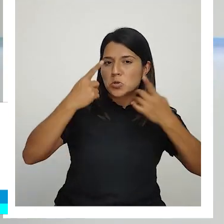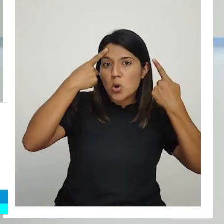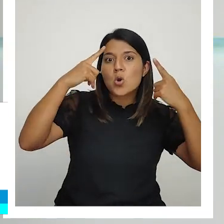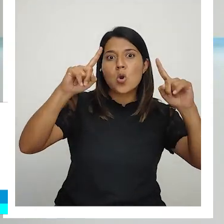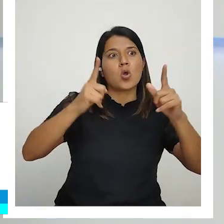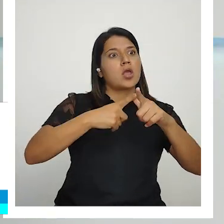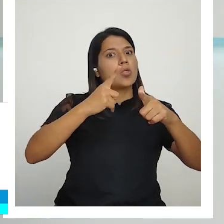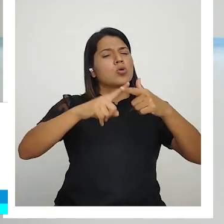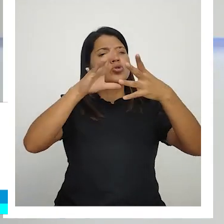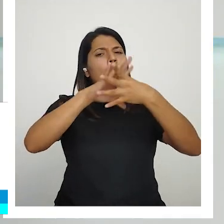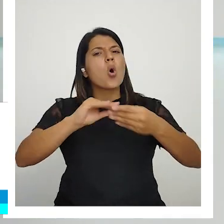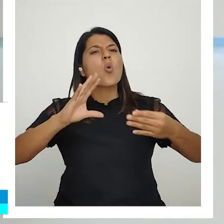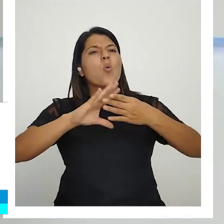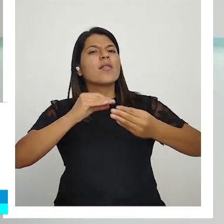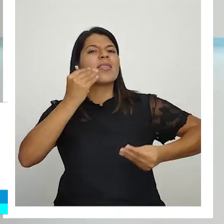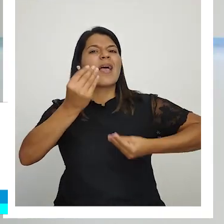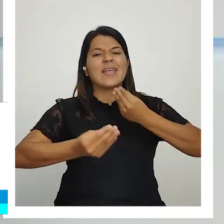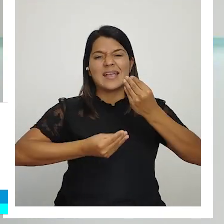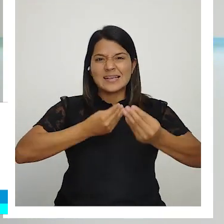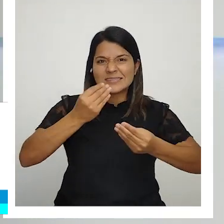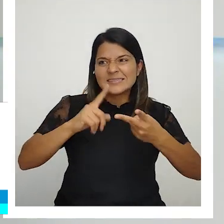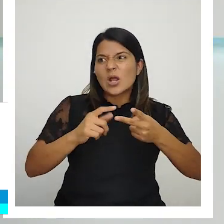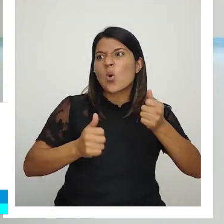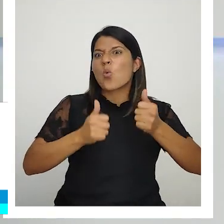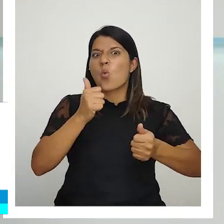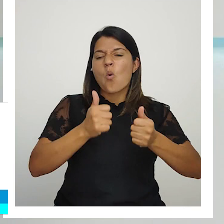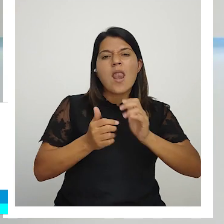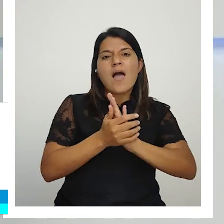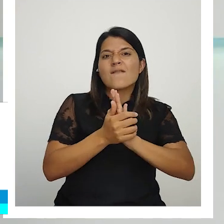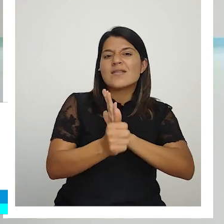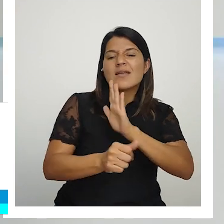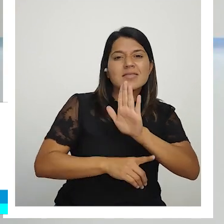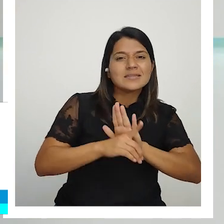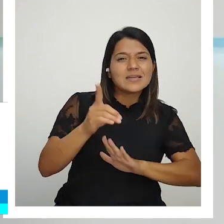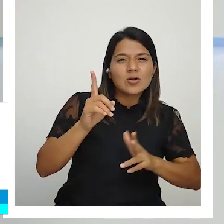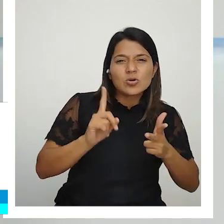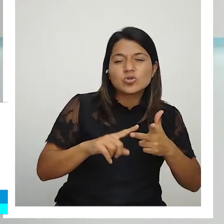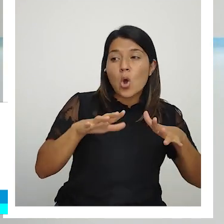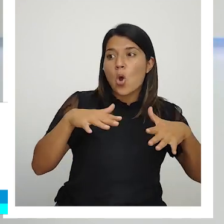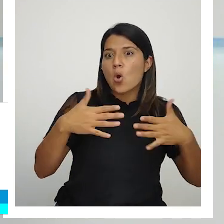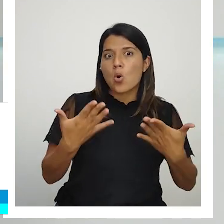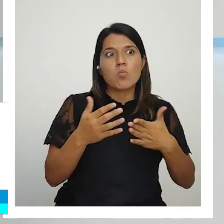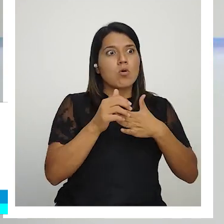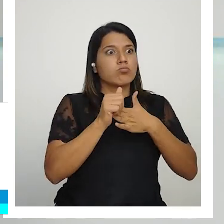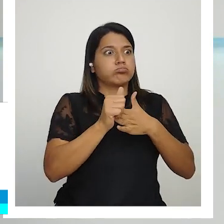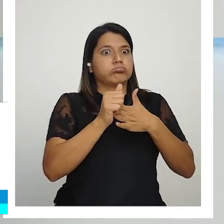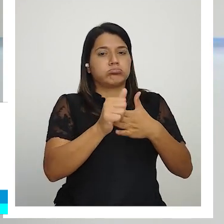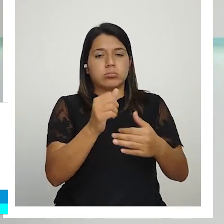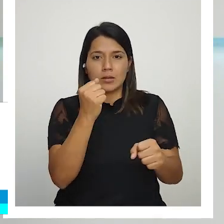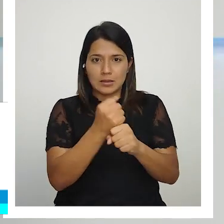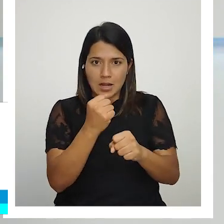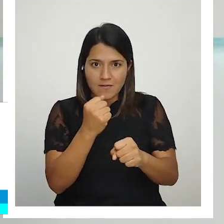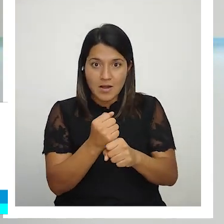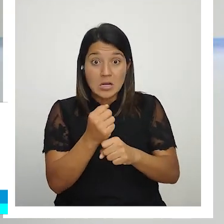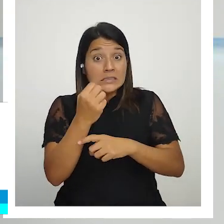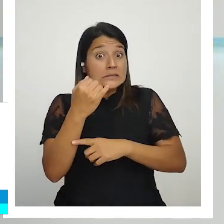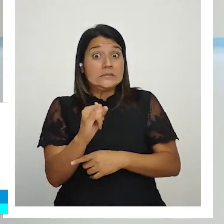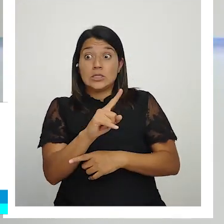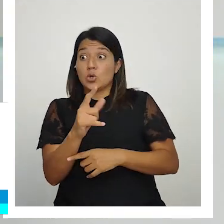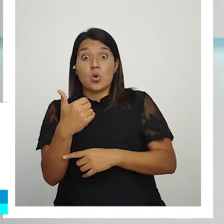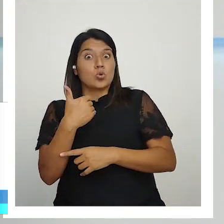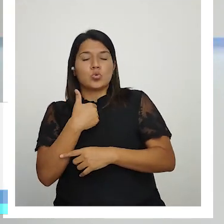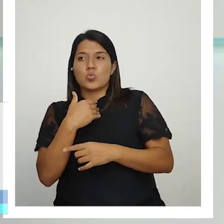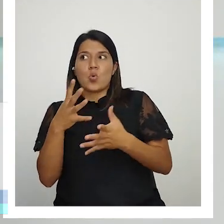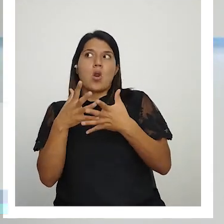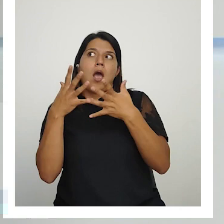¿verdad?, cuál fue la fórmula que utilizaron, cuáles fueron las habilidades que desarrollaron, cómo condujeron el trabajo y en caso que no haya sido una